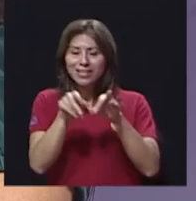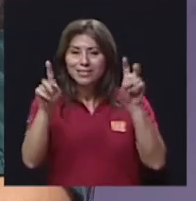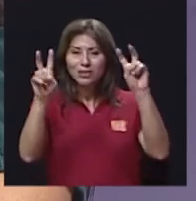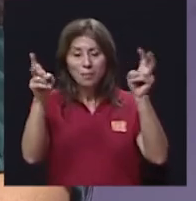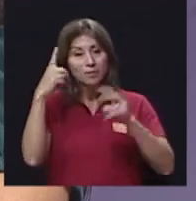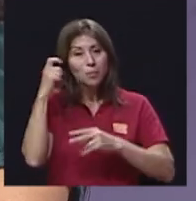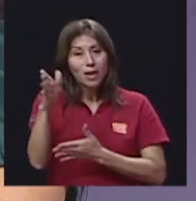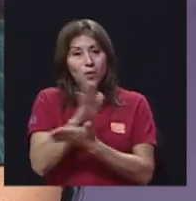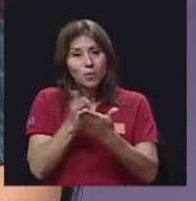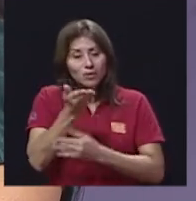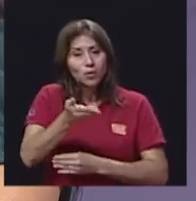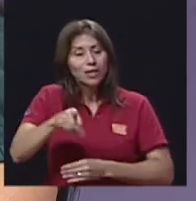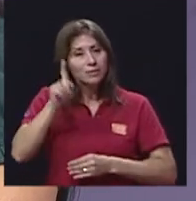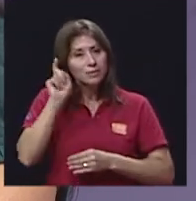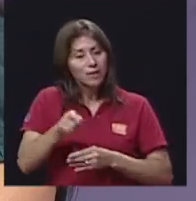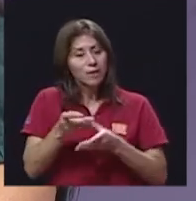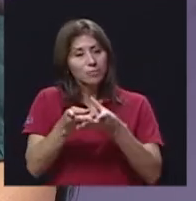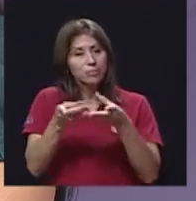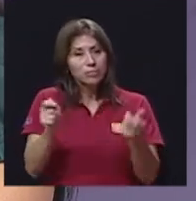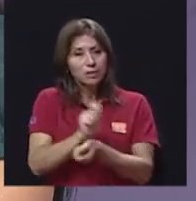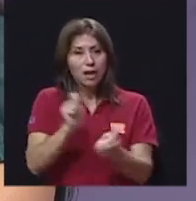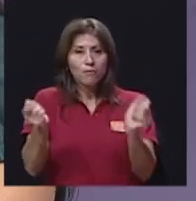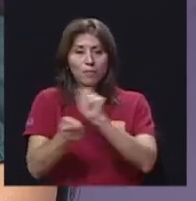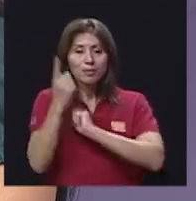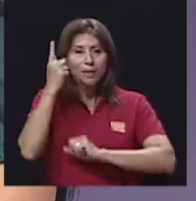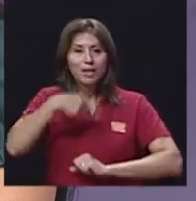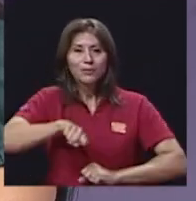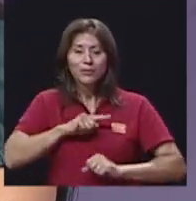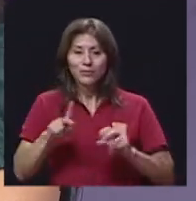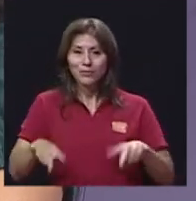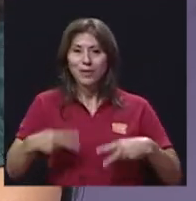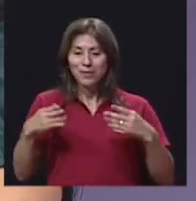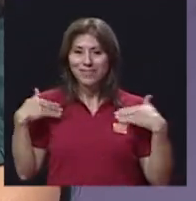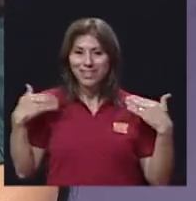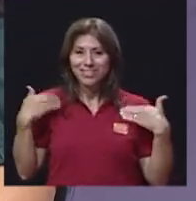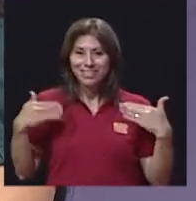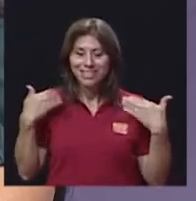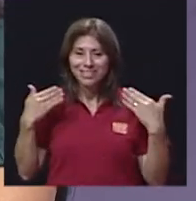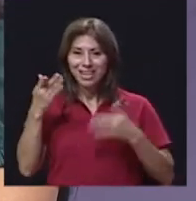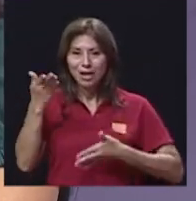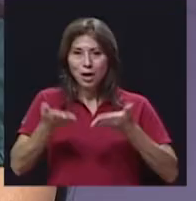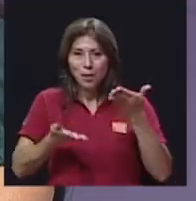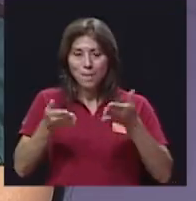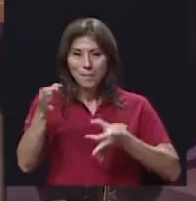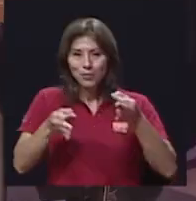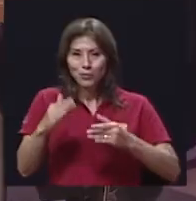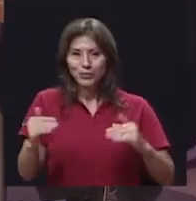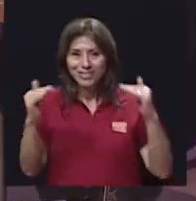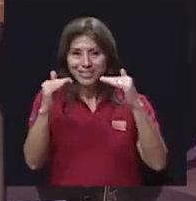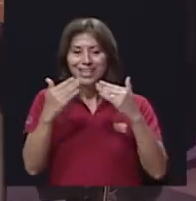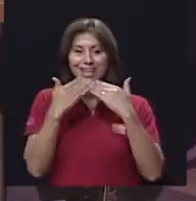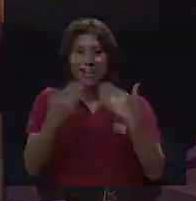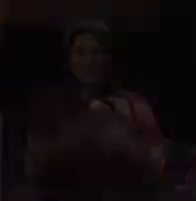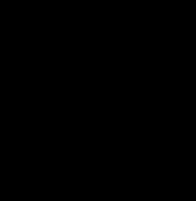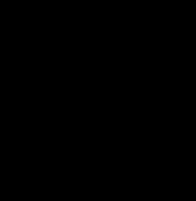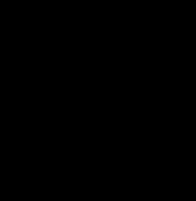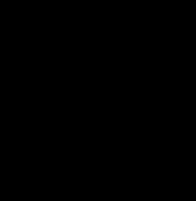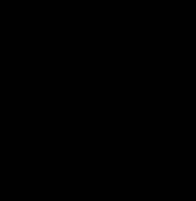porque cosas que tienen que efectivamente ser transformadas para que podamos vivir más felices y con mayor justicia muchas gracias